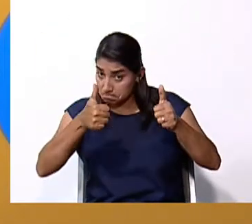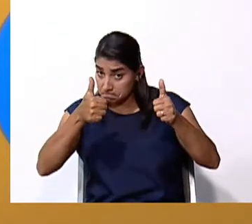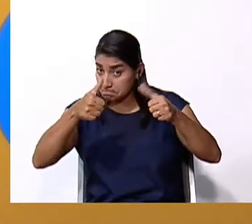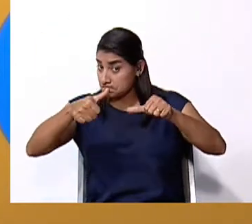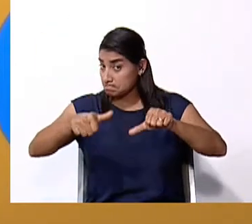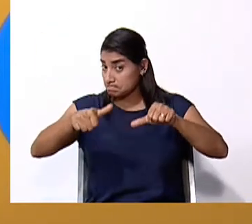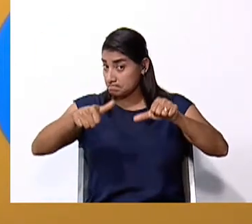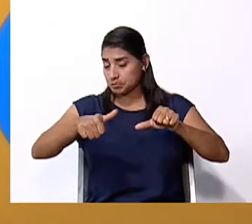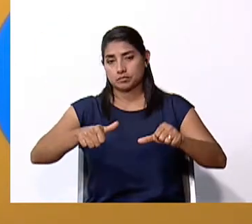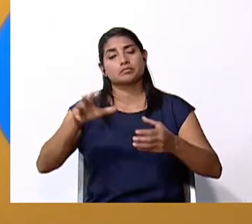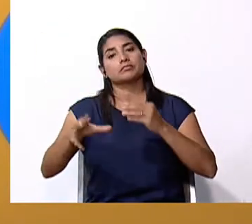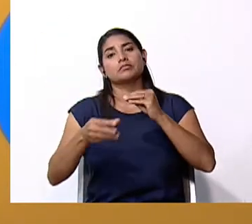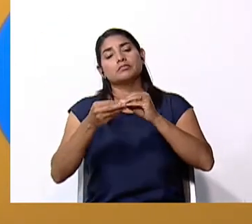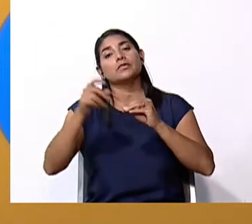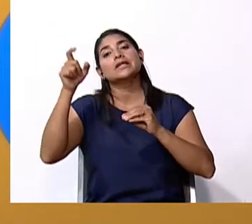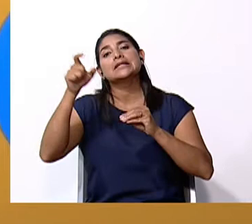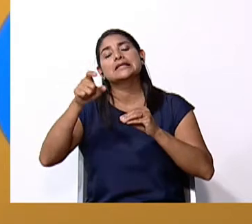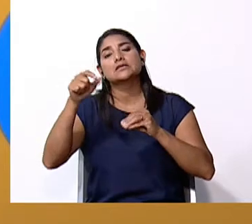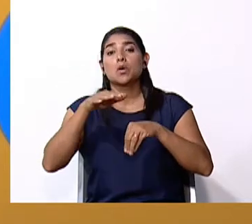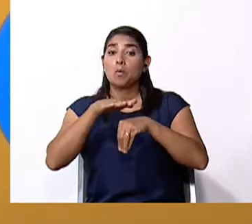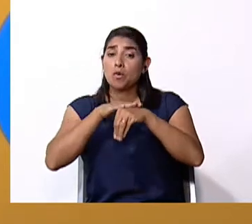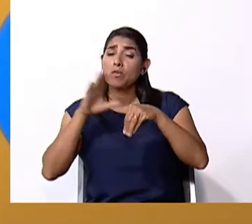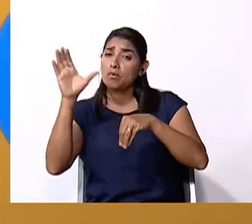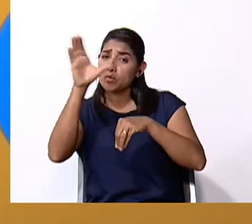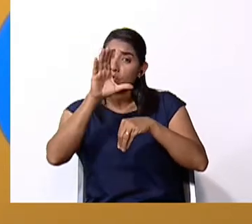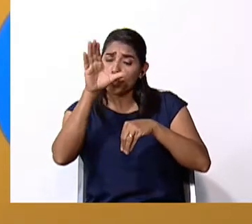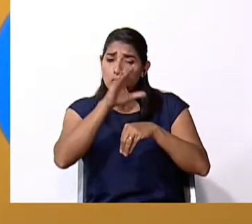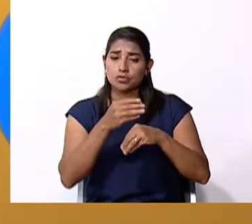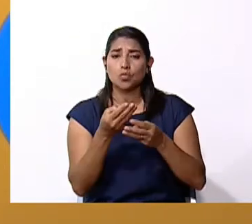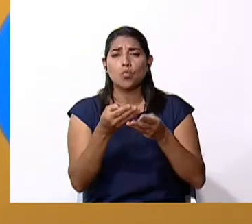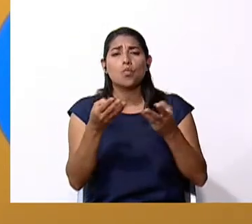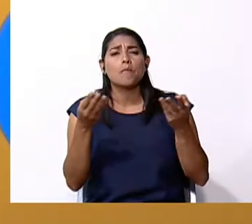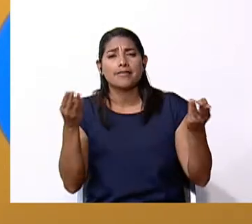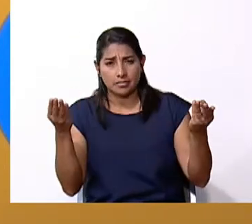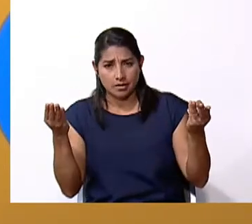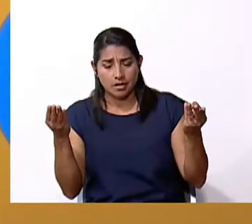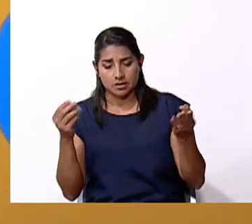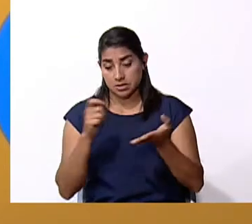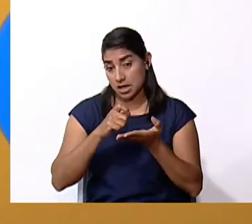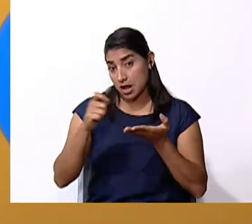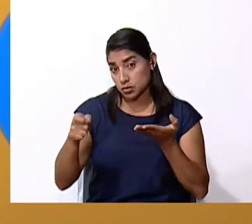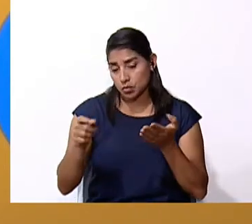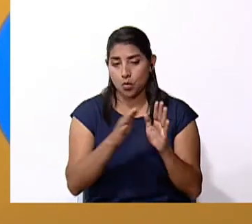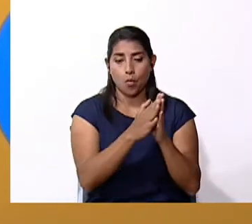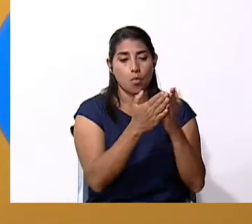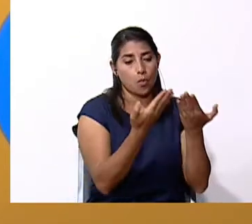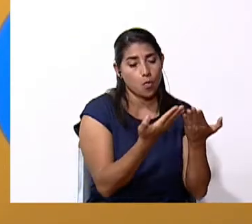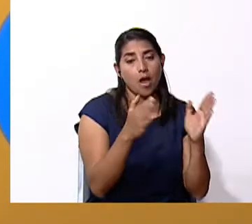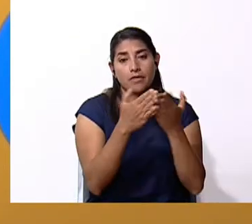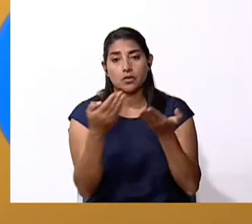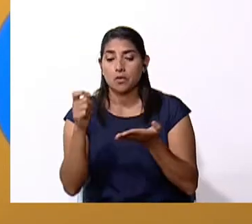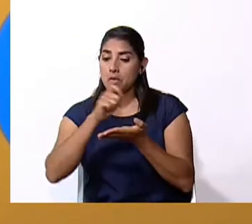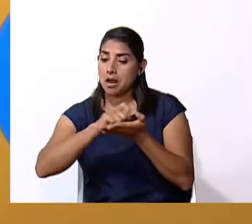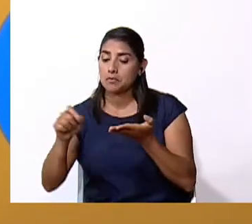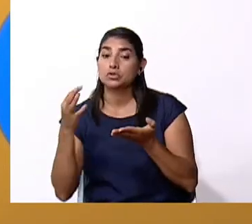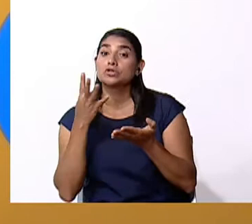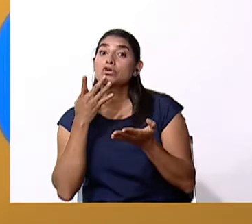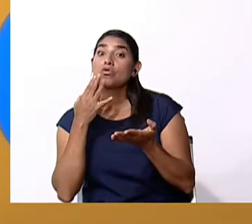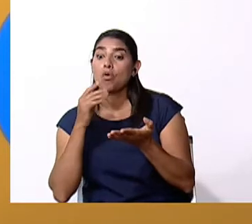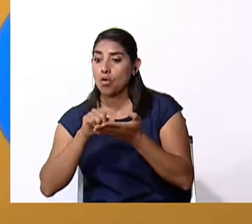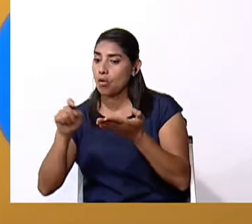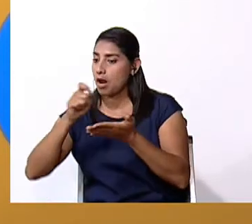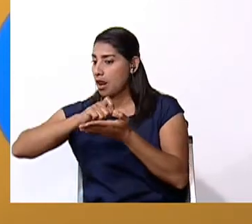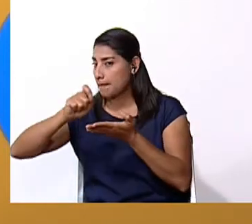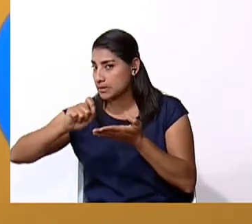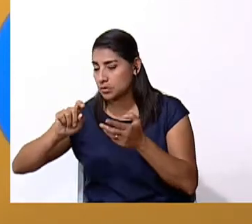Además, necesito también que busquen sus útiles escolares, cuadernitos, lápices,